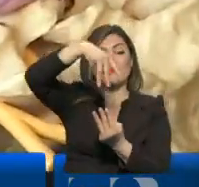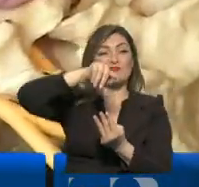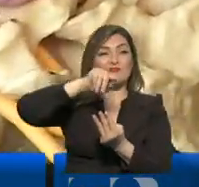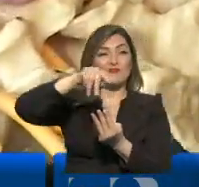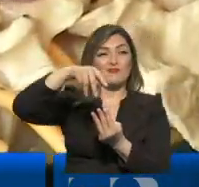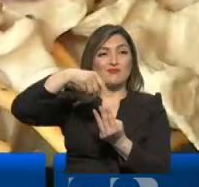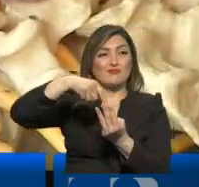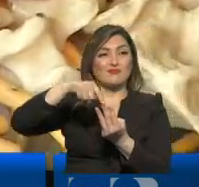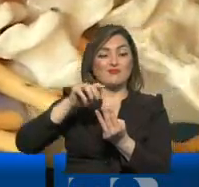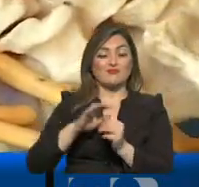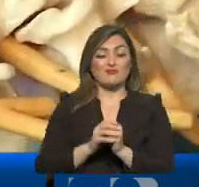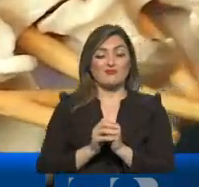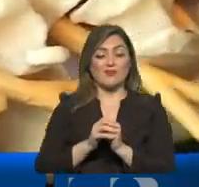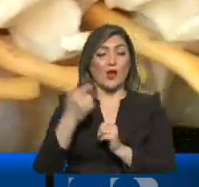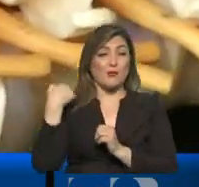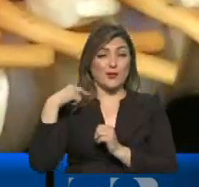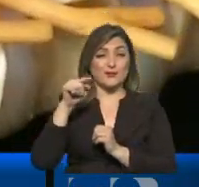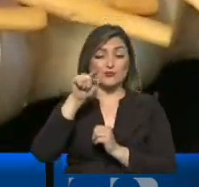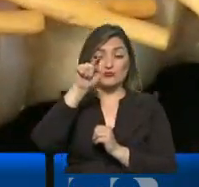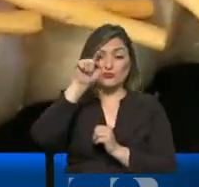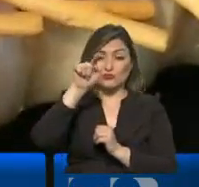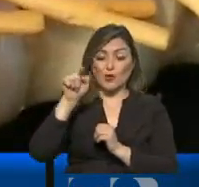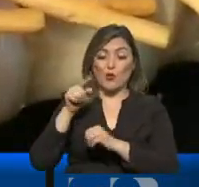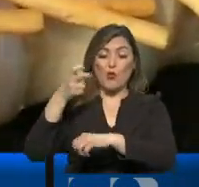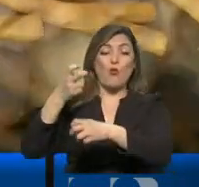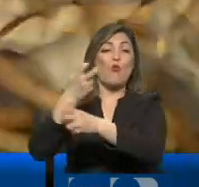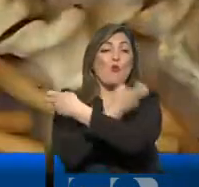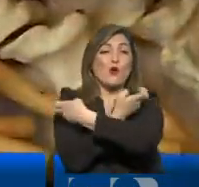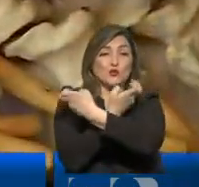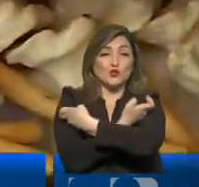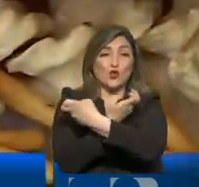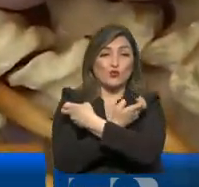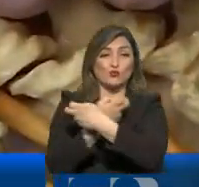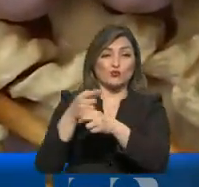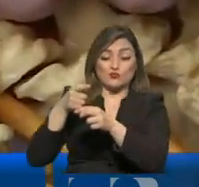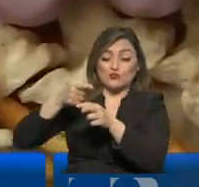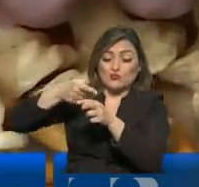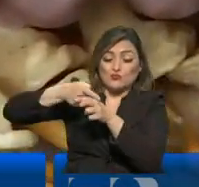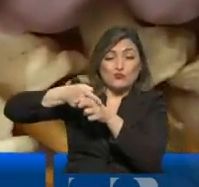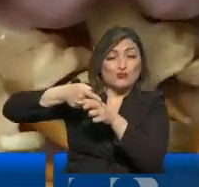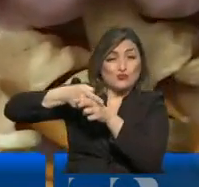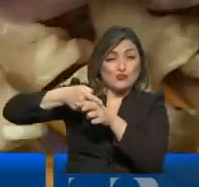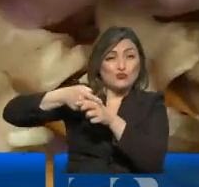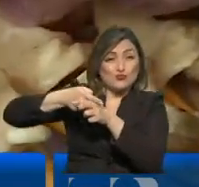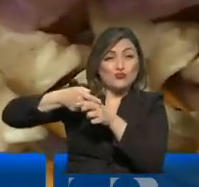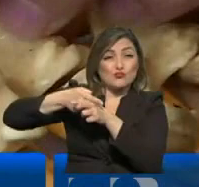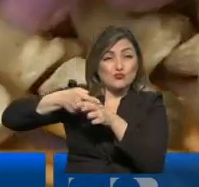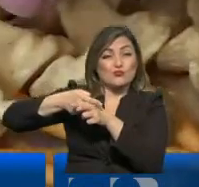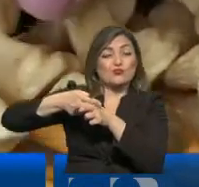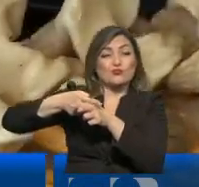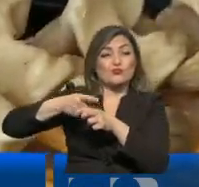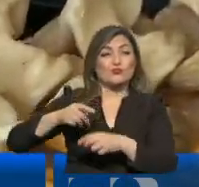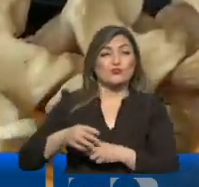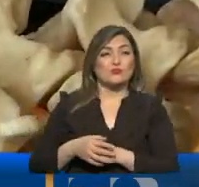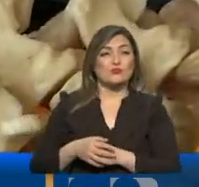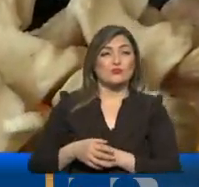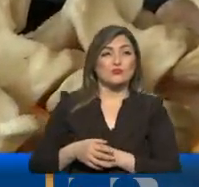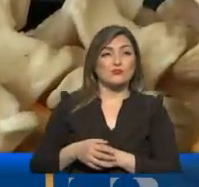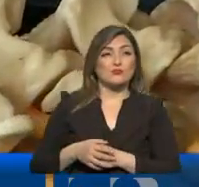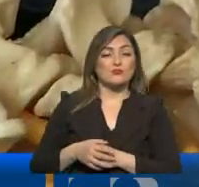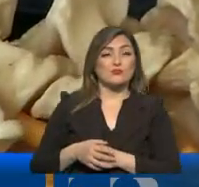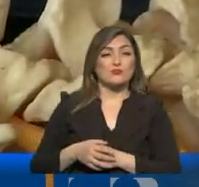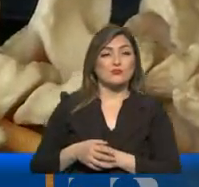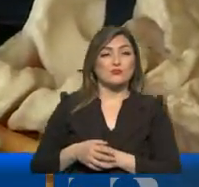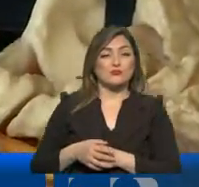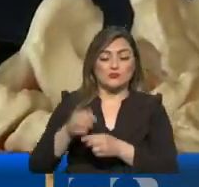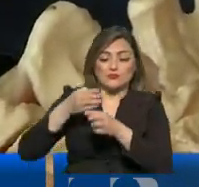un pequeño compartimento en el hueso, en la lámina, y tratando de sacar o hacer una